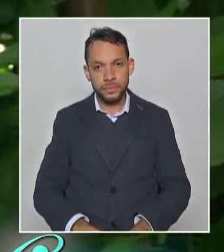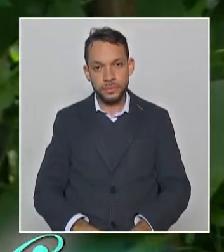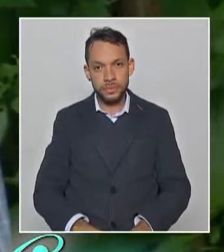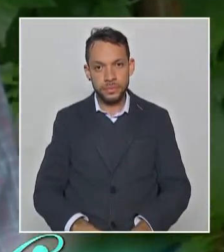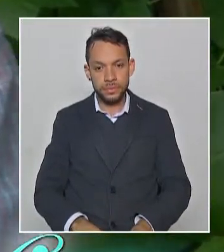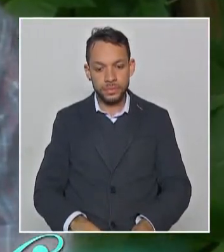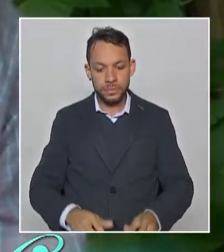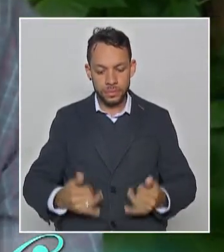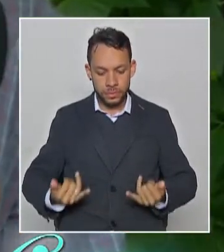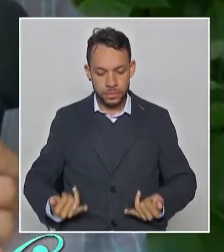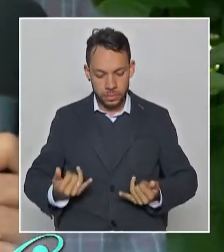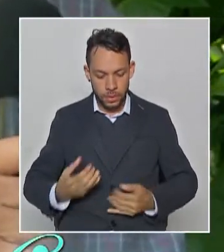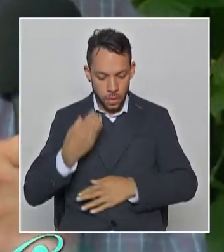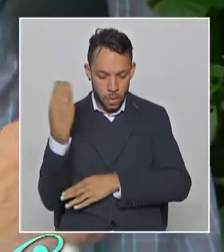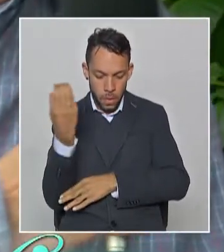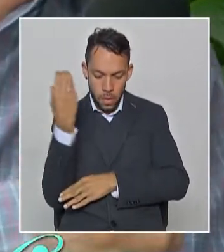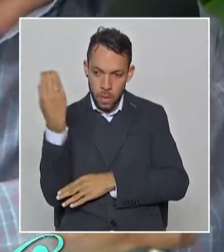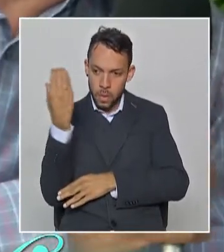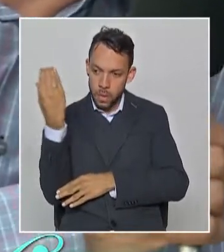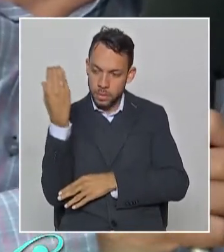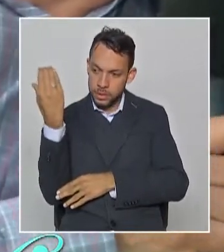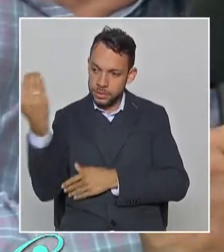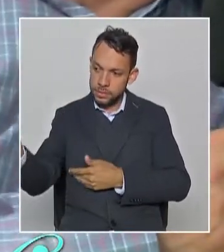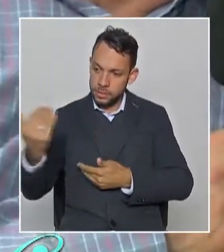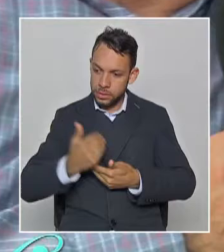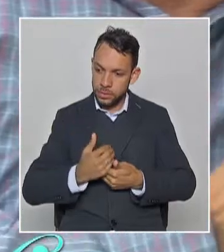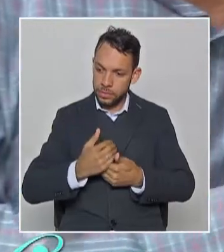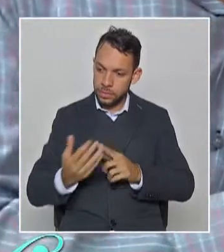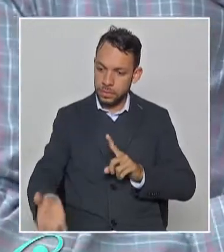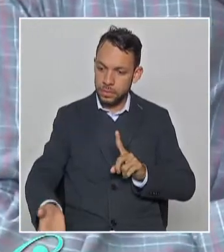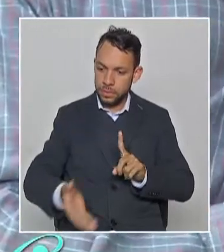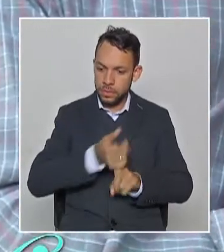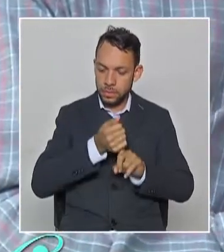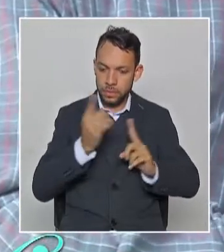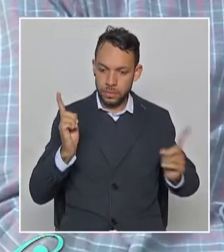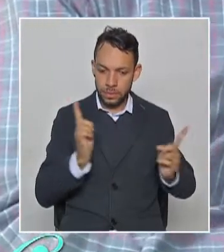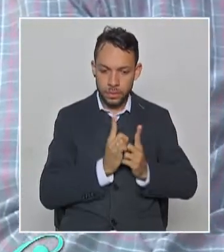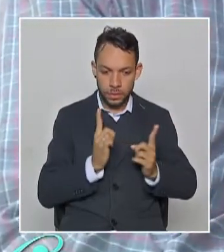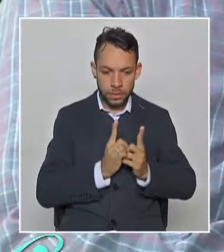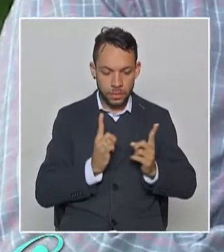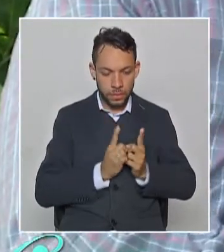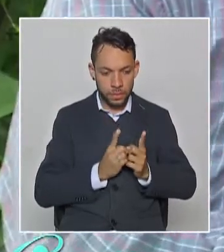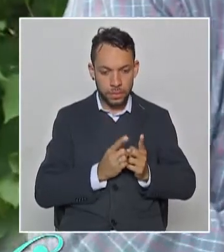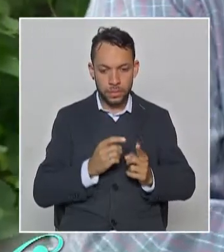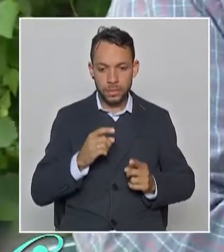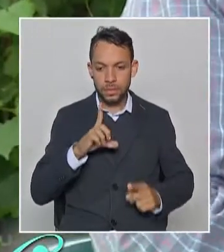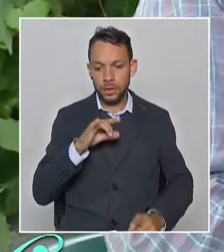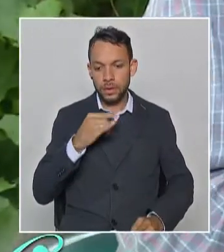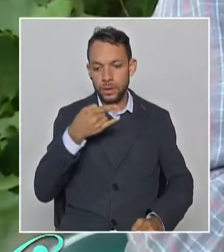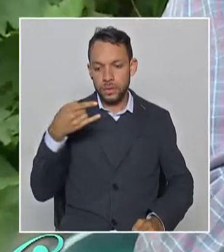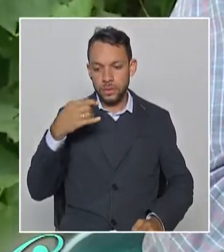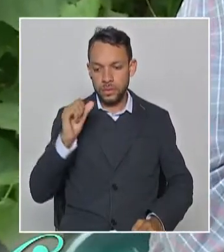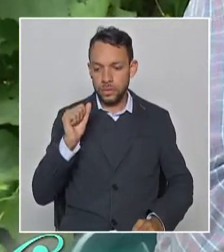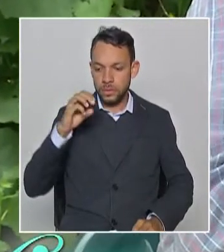Bueno, después llego aquí a Colombia y me encuentro con la doctora Luz Amparo, la